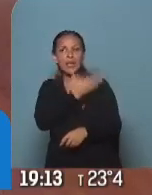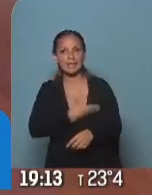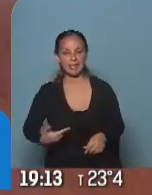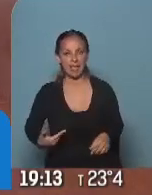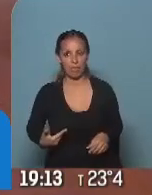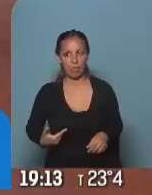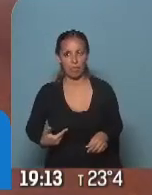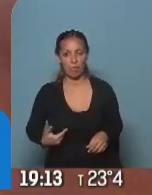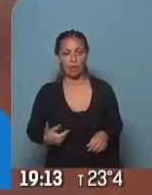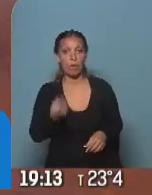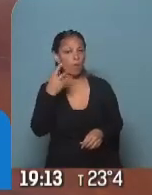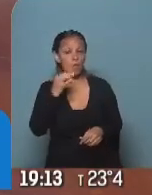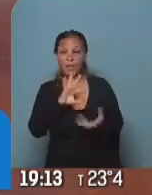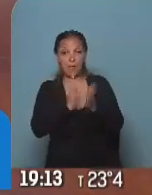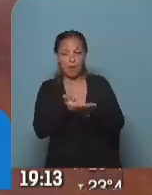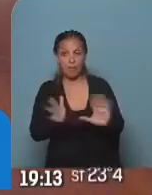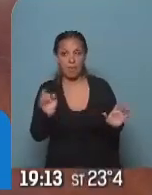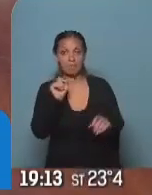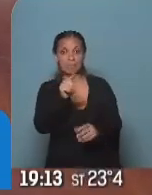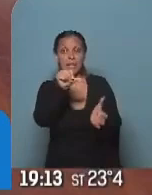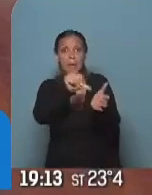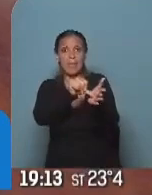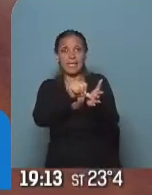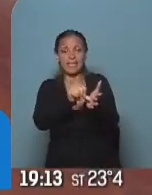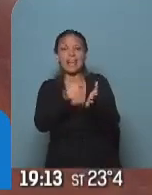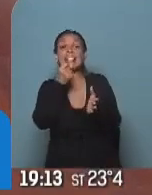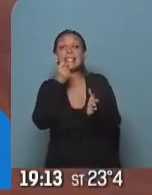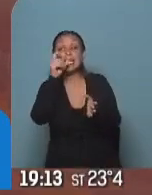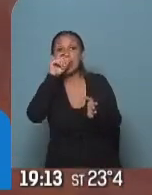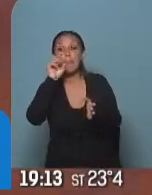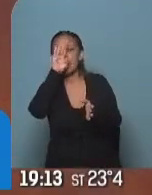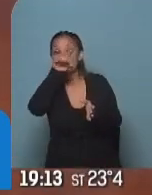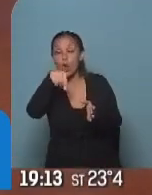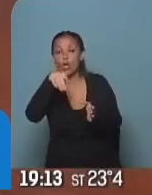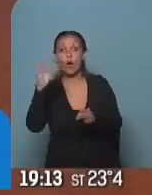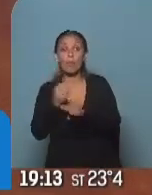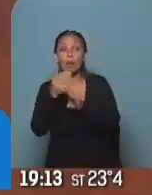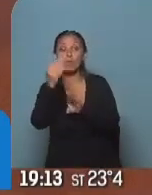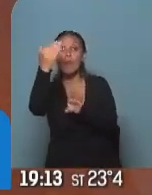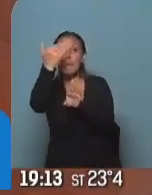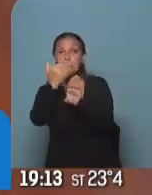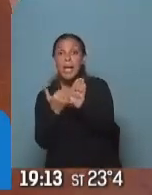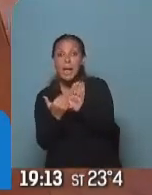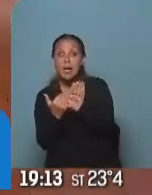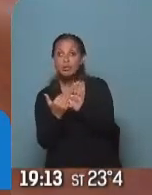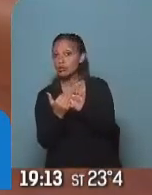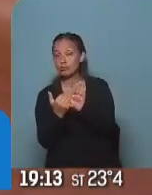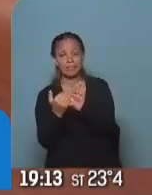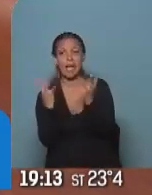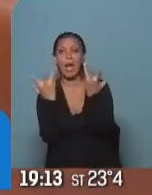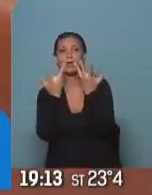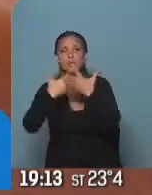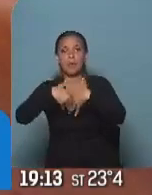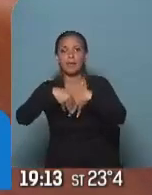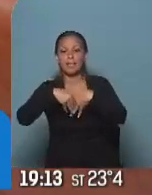del país. El resultado de este colapso de la producción petrolera y del precio de la producción